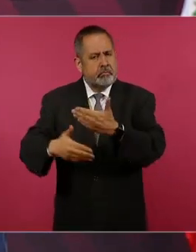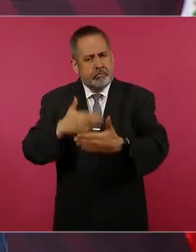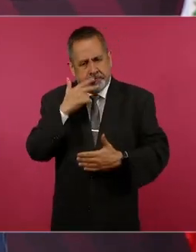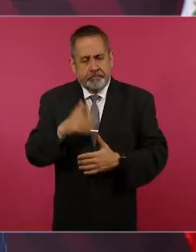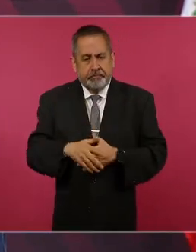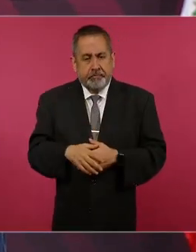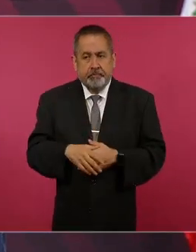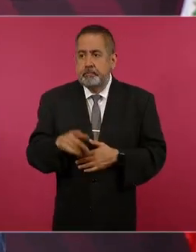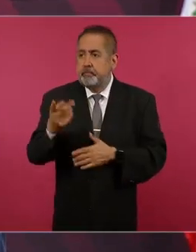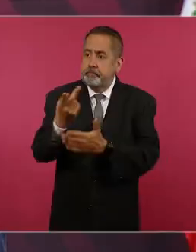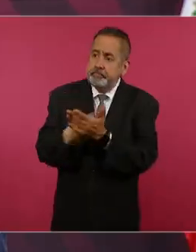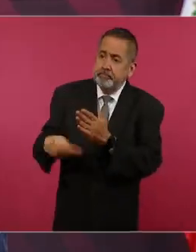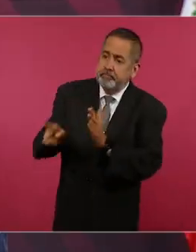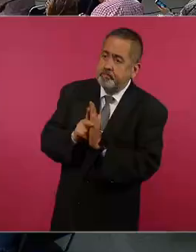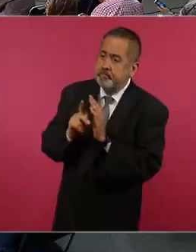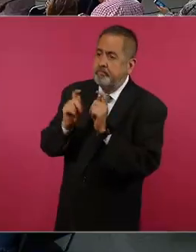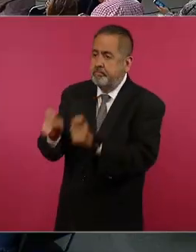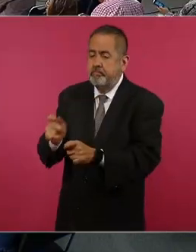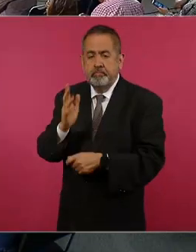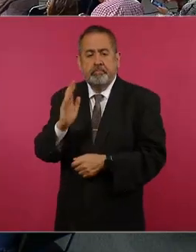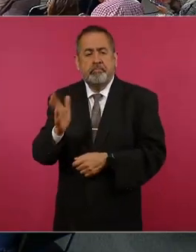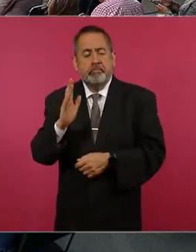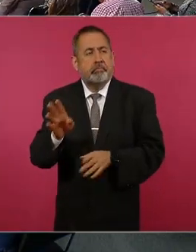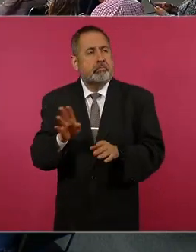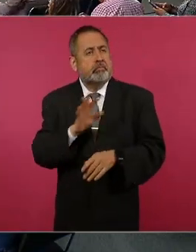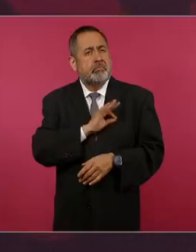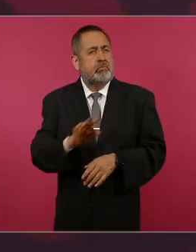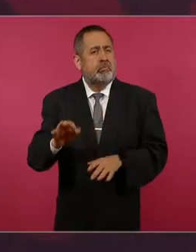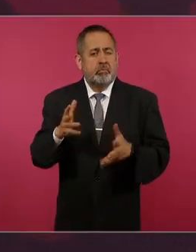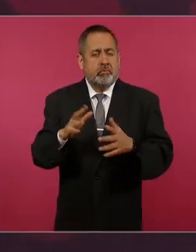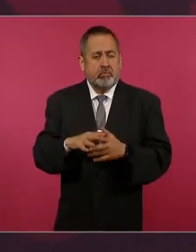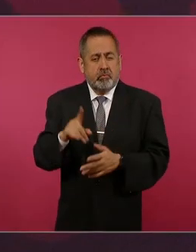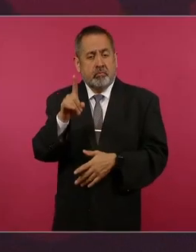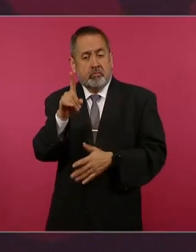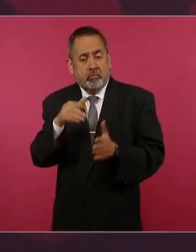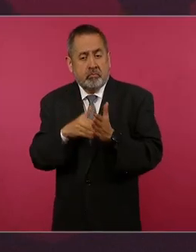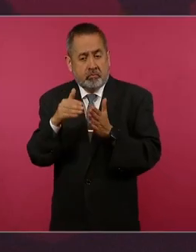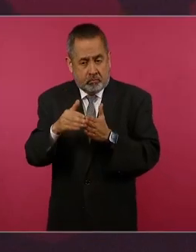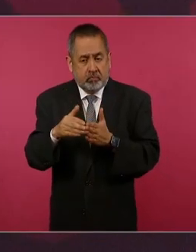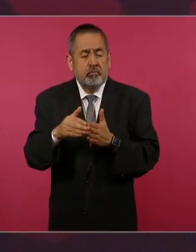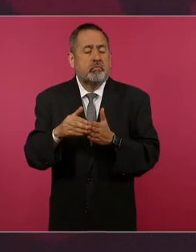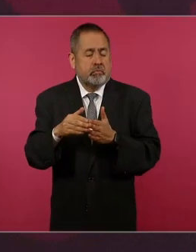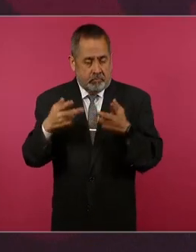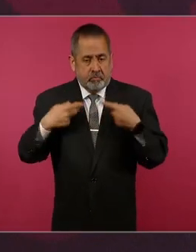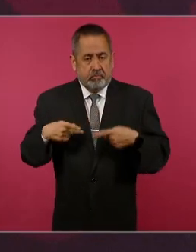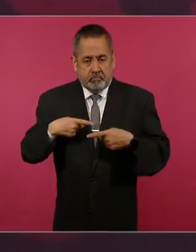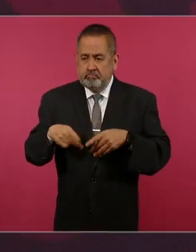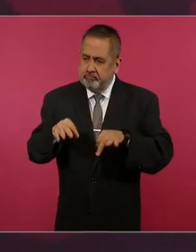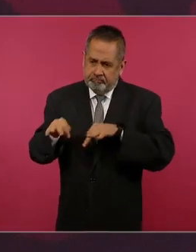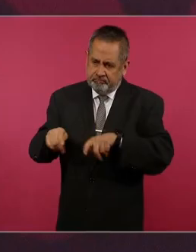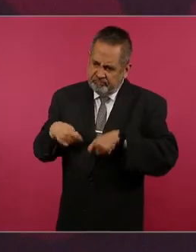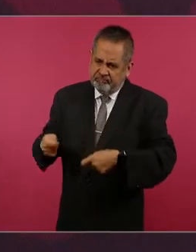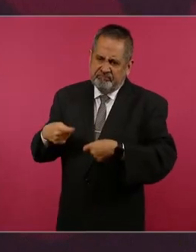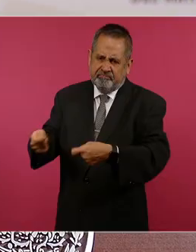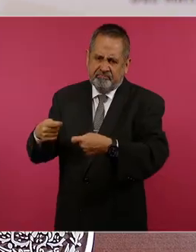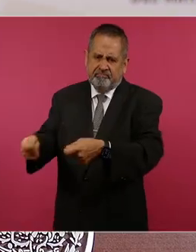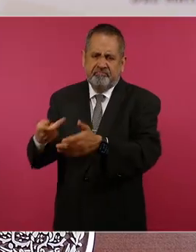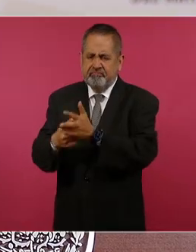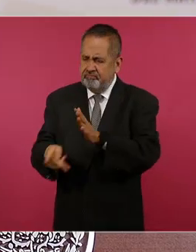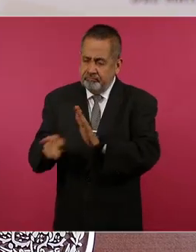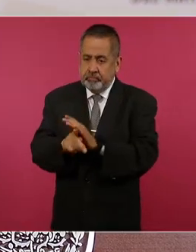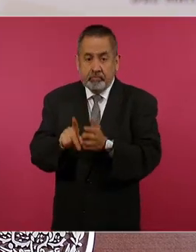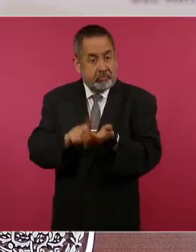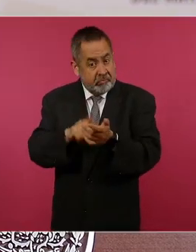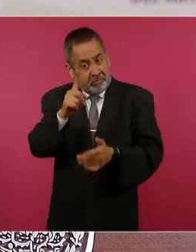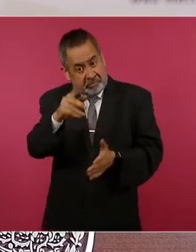Hemos basificado a cerca de un millón de trabajadores de la educación, un